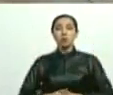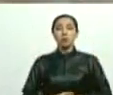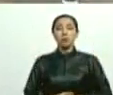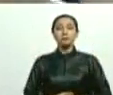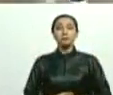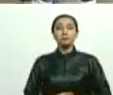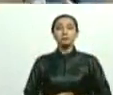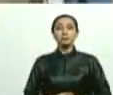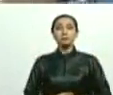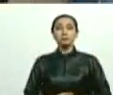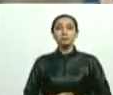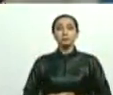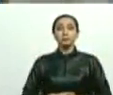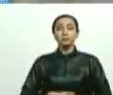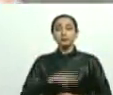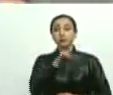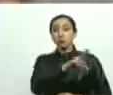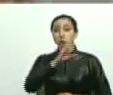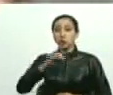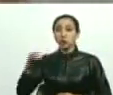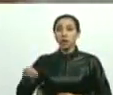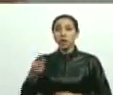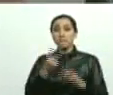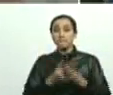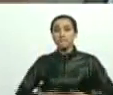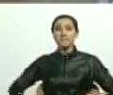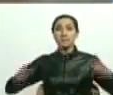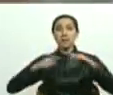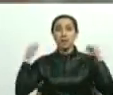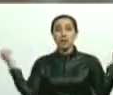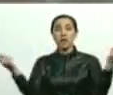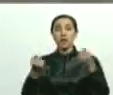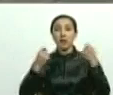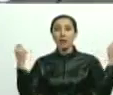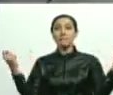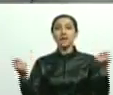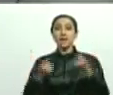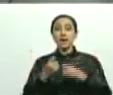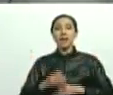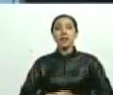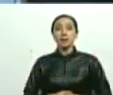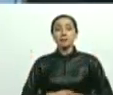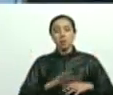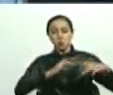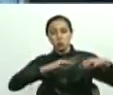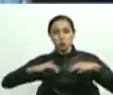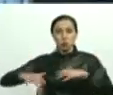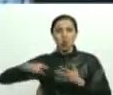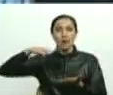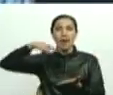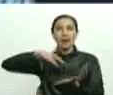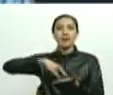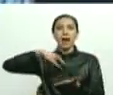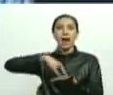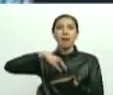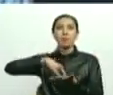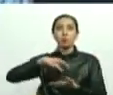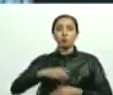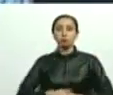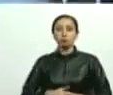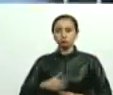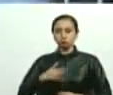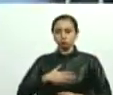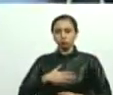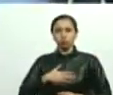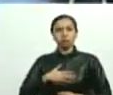del bicentenario de la victoria de la campaña y de la batalla de Carabobo. Yo vengo de